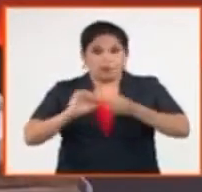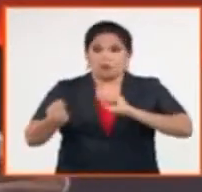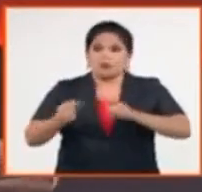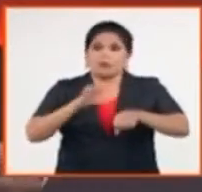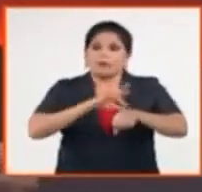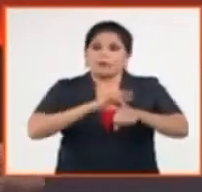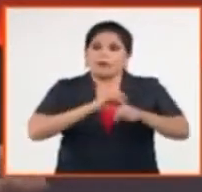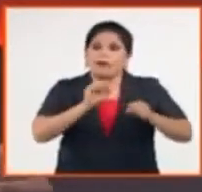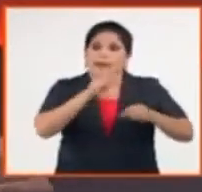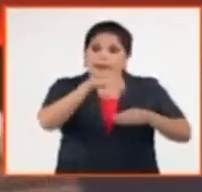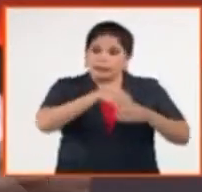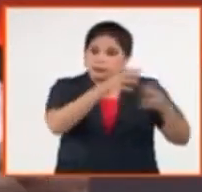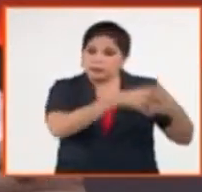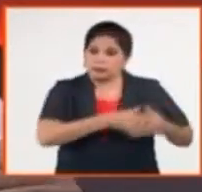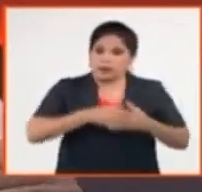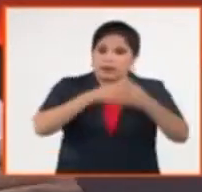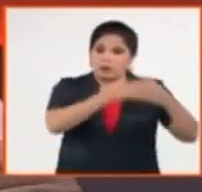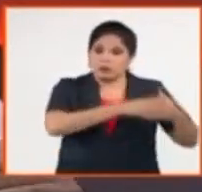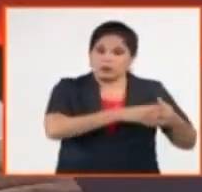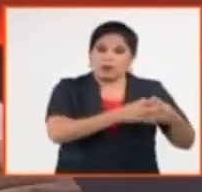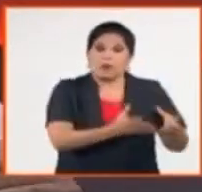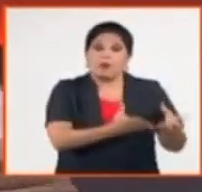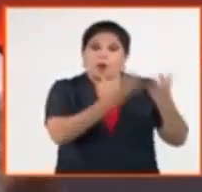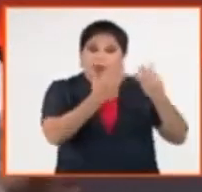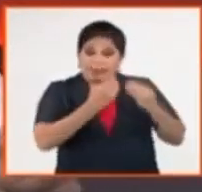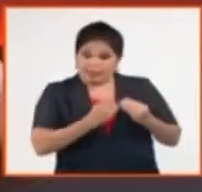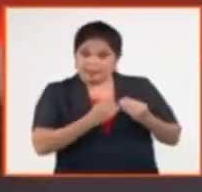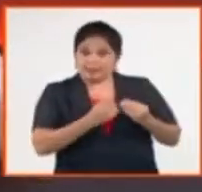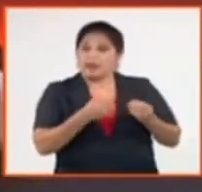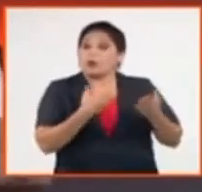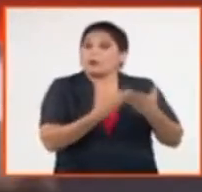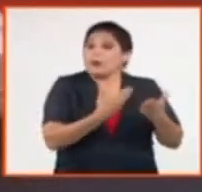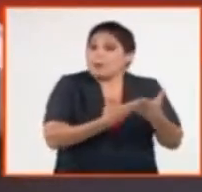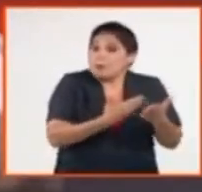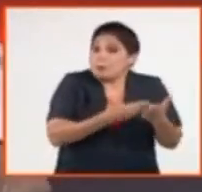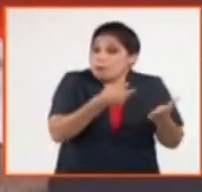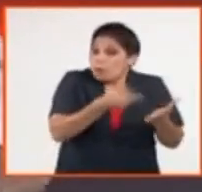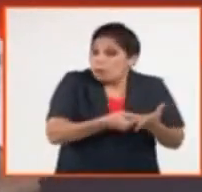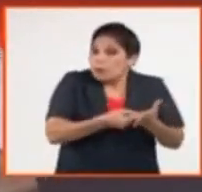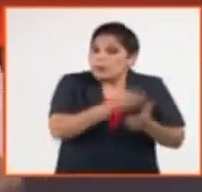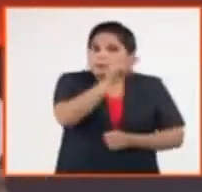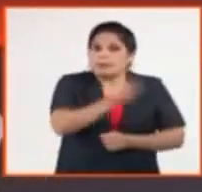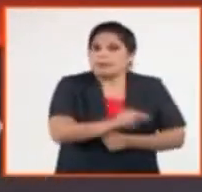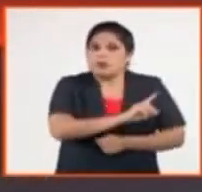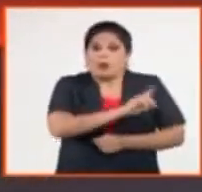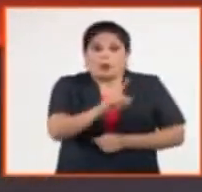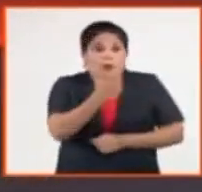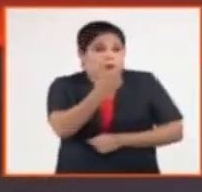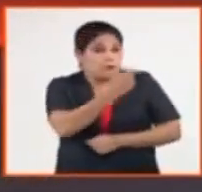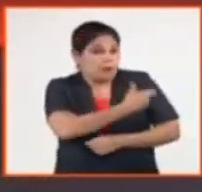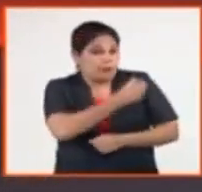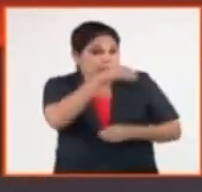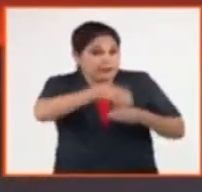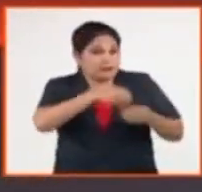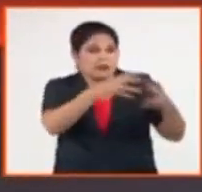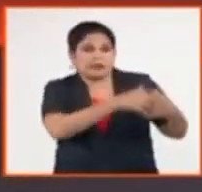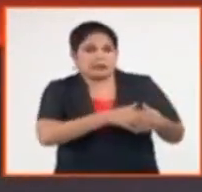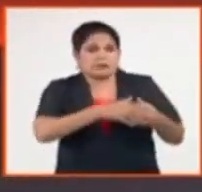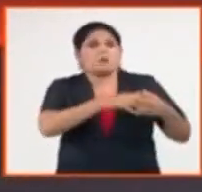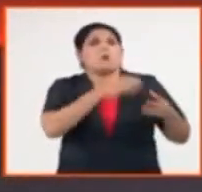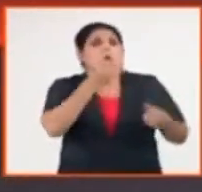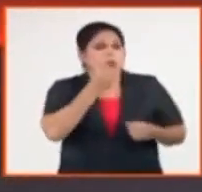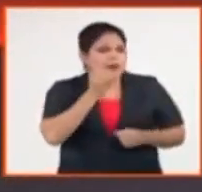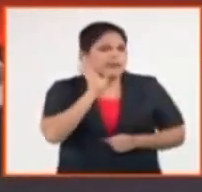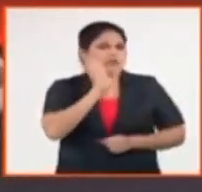Unidos nos demuestra que los individuos no vacunados son más sensibles a la